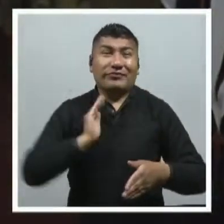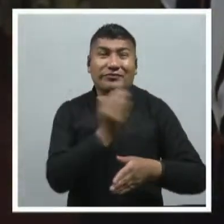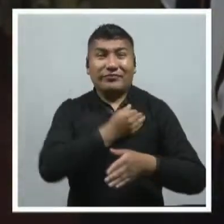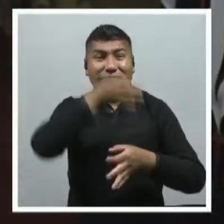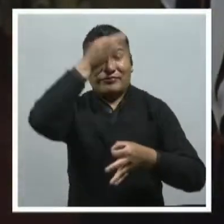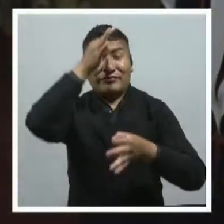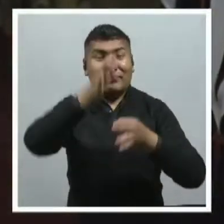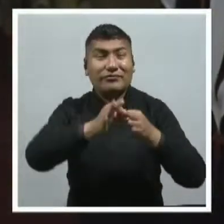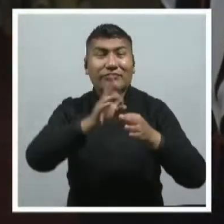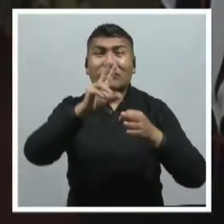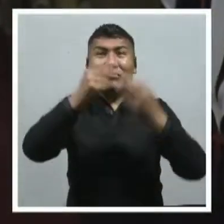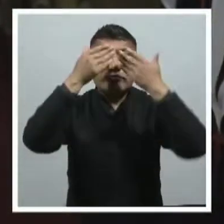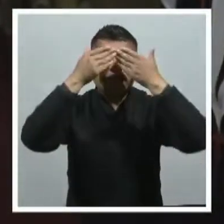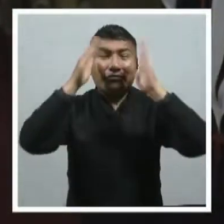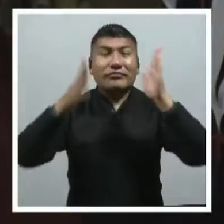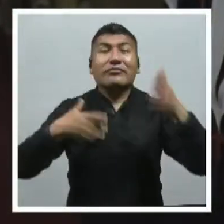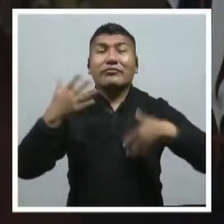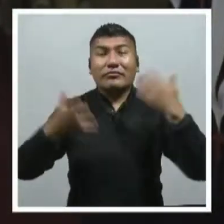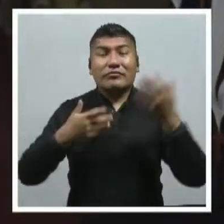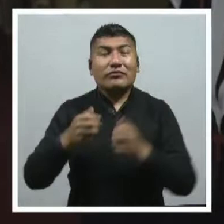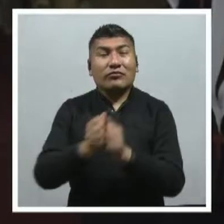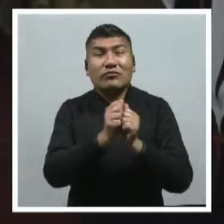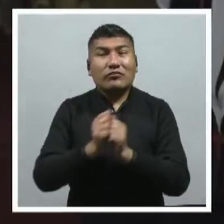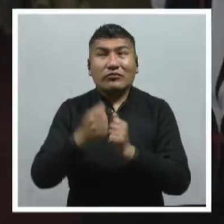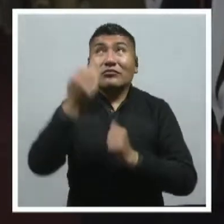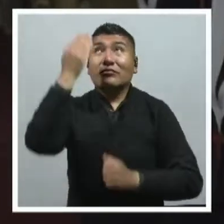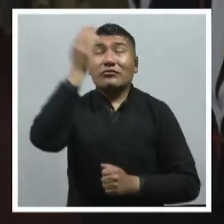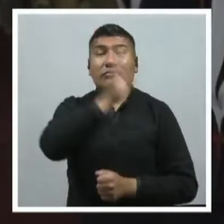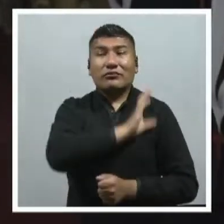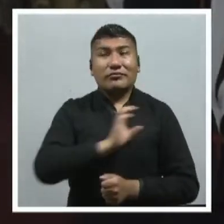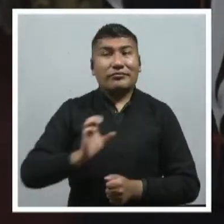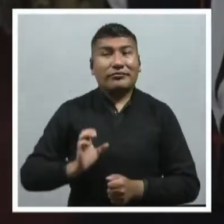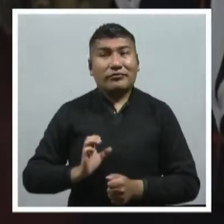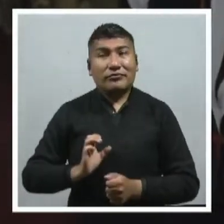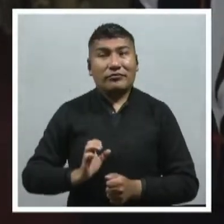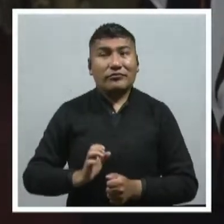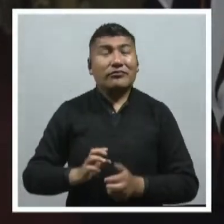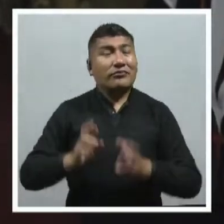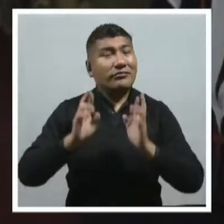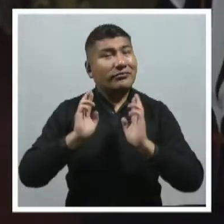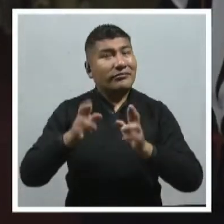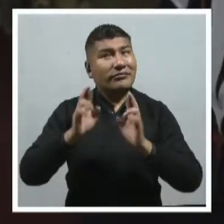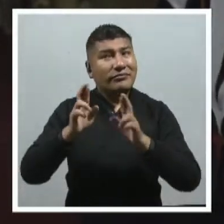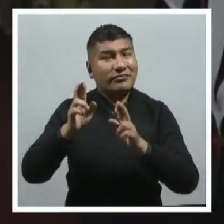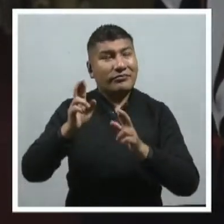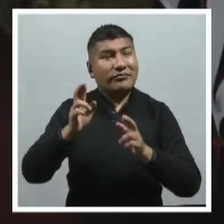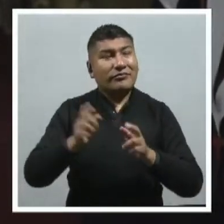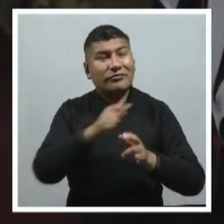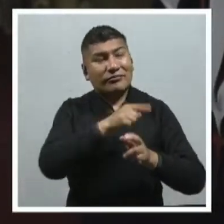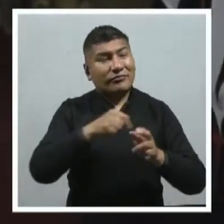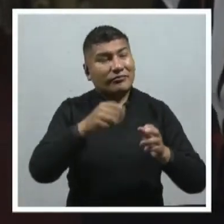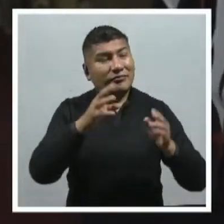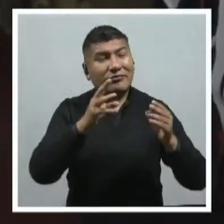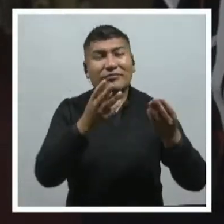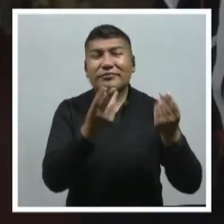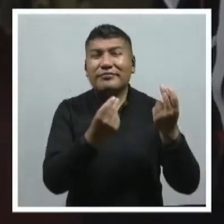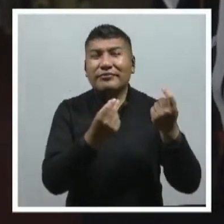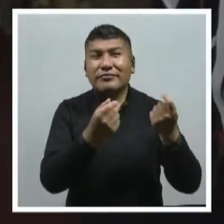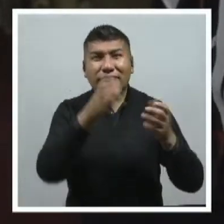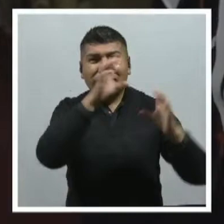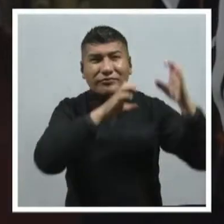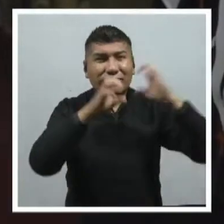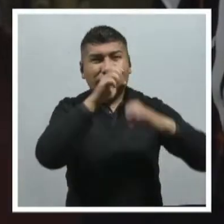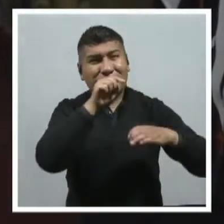no hemos descubierto la alegría de estar junto a Cristo, corriendo vamos a ir detrás de la plata, hermanos.